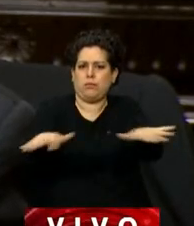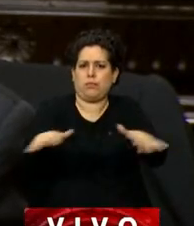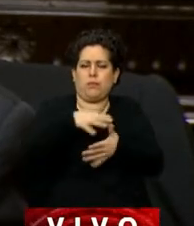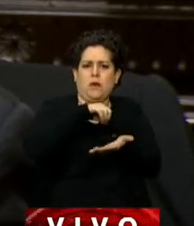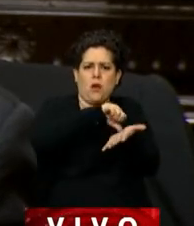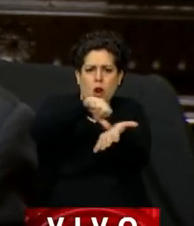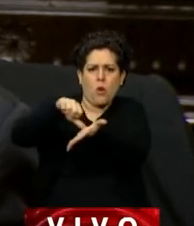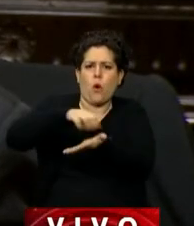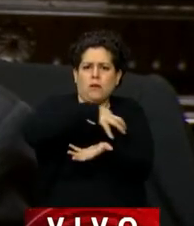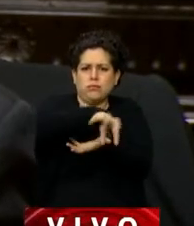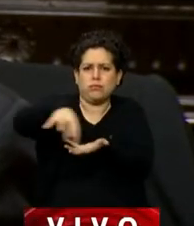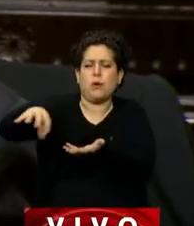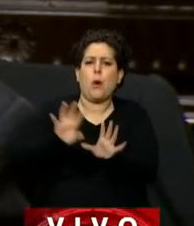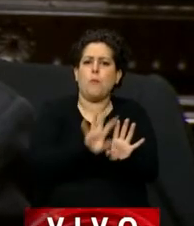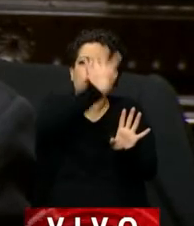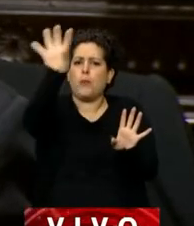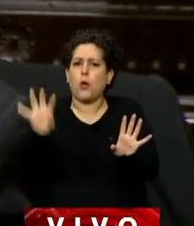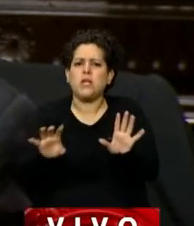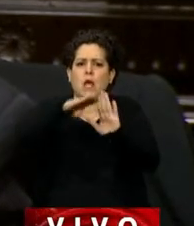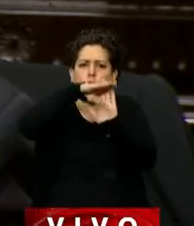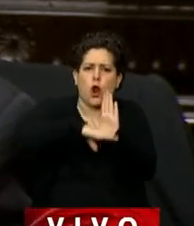normas provinciales para